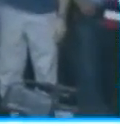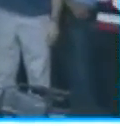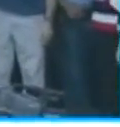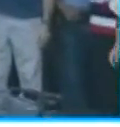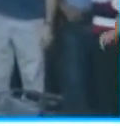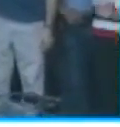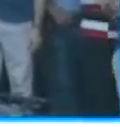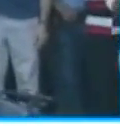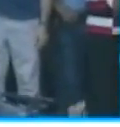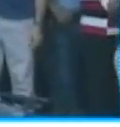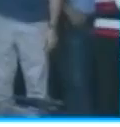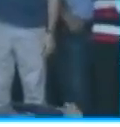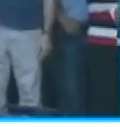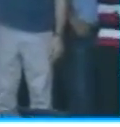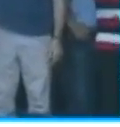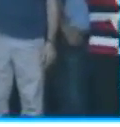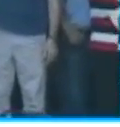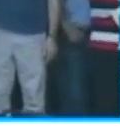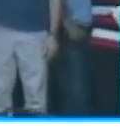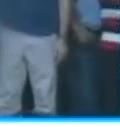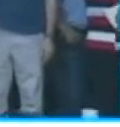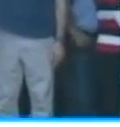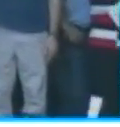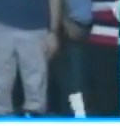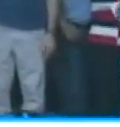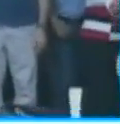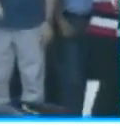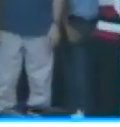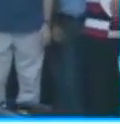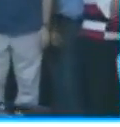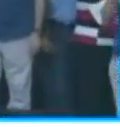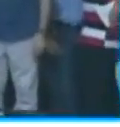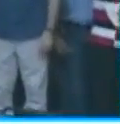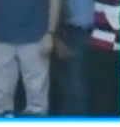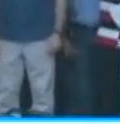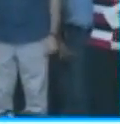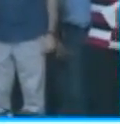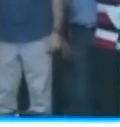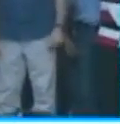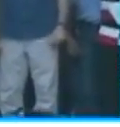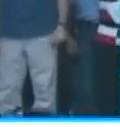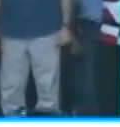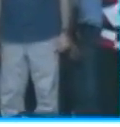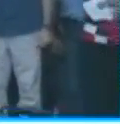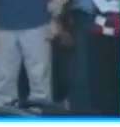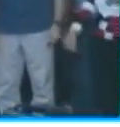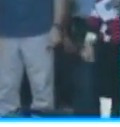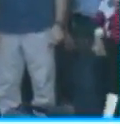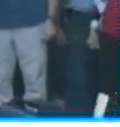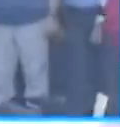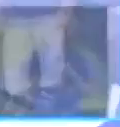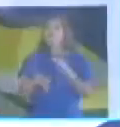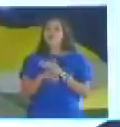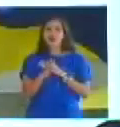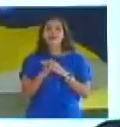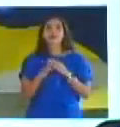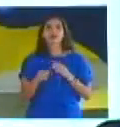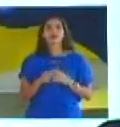Nos vemos el domingo. Muy bien, bueno, protocolo. Vamos a